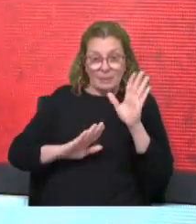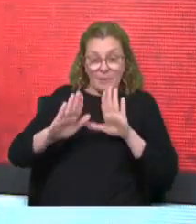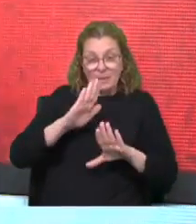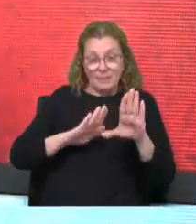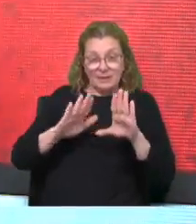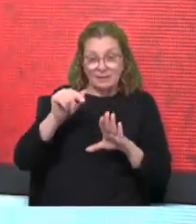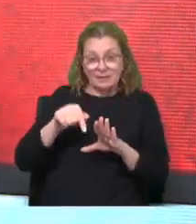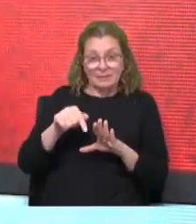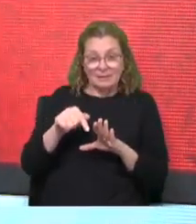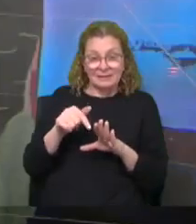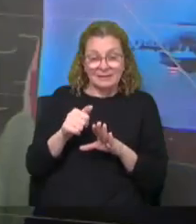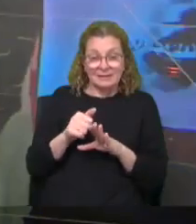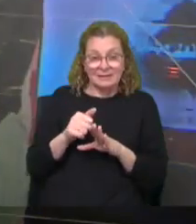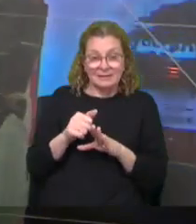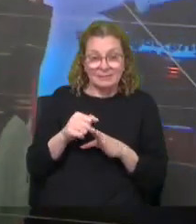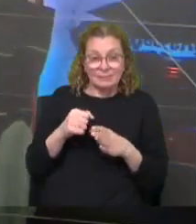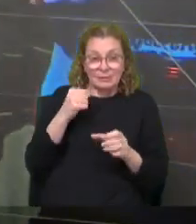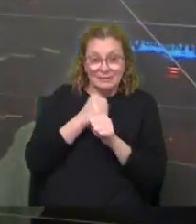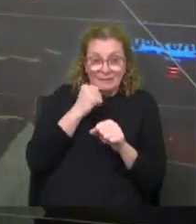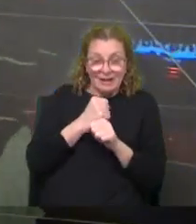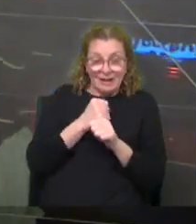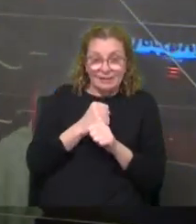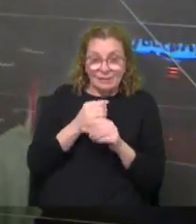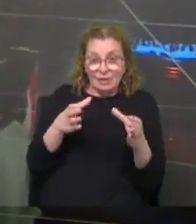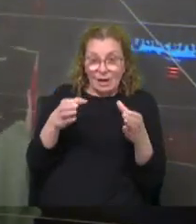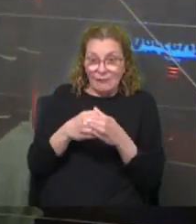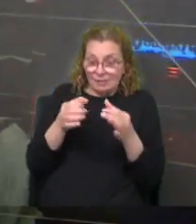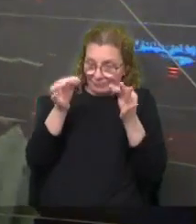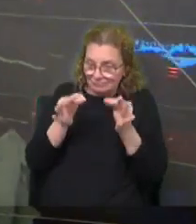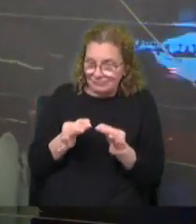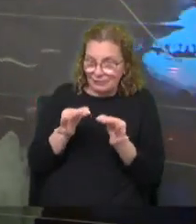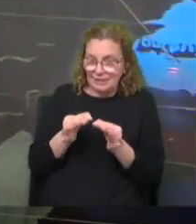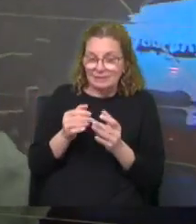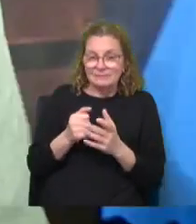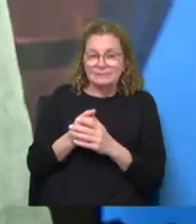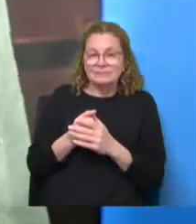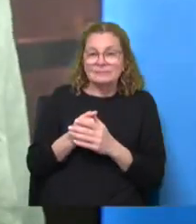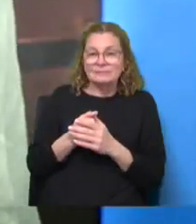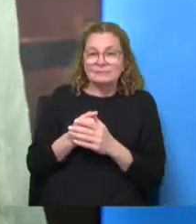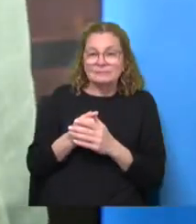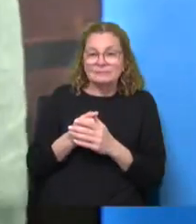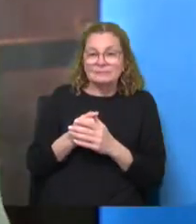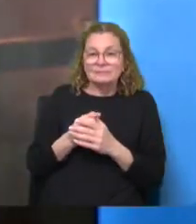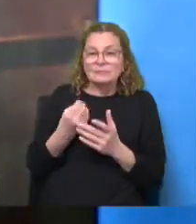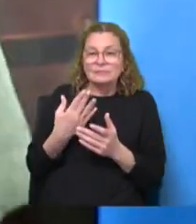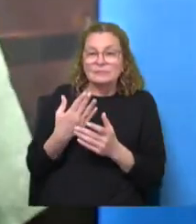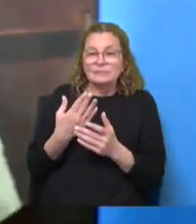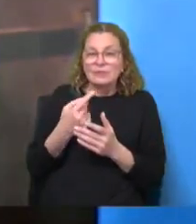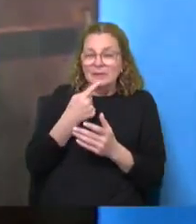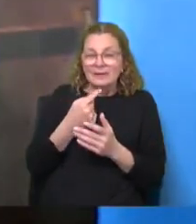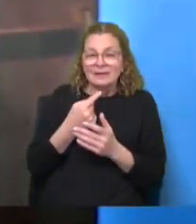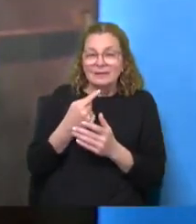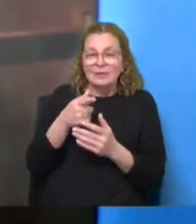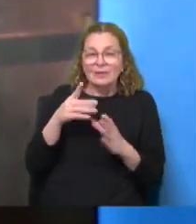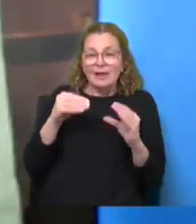esa fecha. Sin parar. Es una banda muy prolífica. Sí, totalmente. Sí. Porque aparte, ¿cómo es la cuestión, ¿no?, que hoy